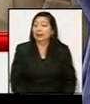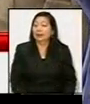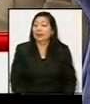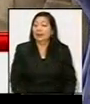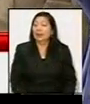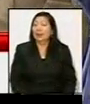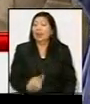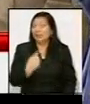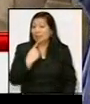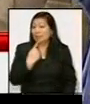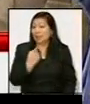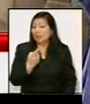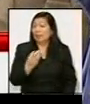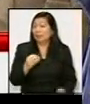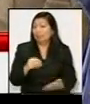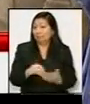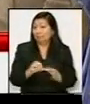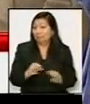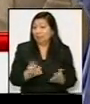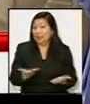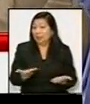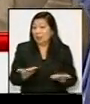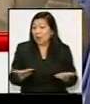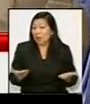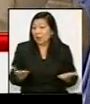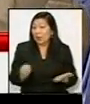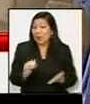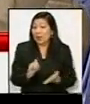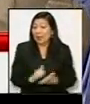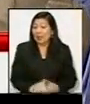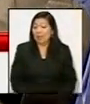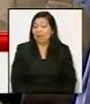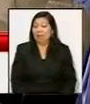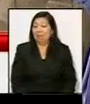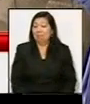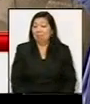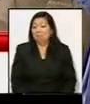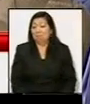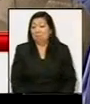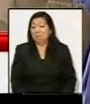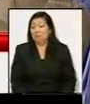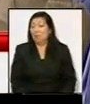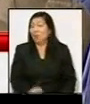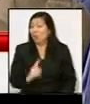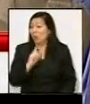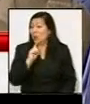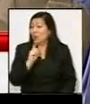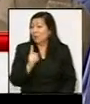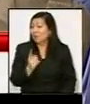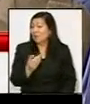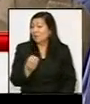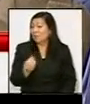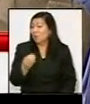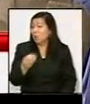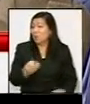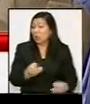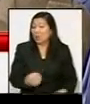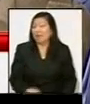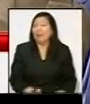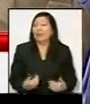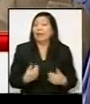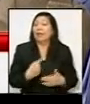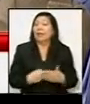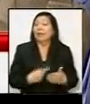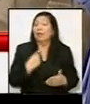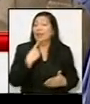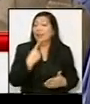se refiere a hechos considerados o sea hechos considerados no es un término demasiado jurídico tendría que